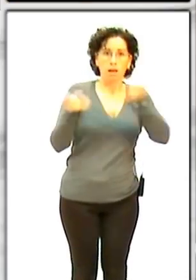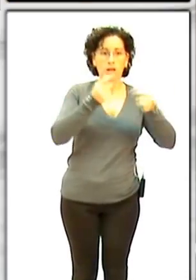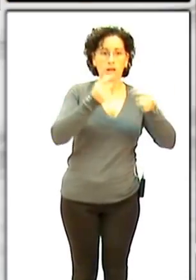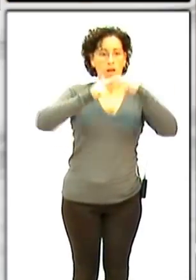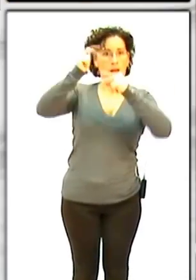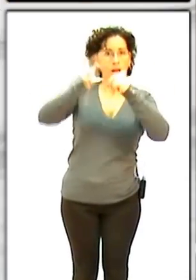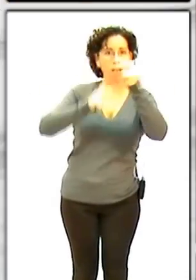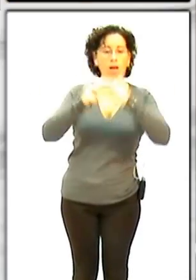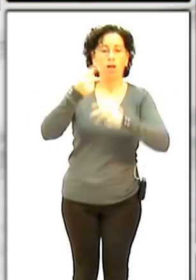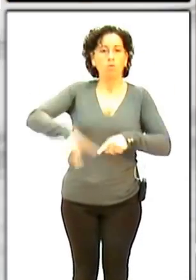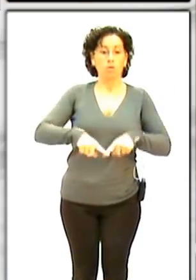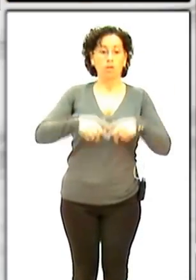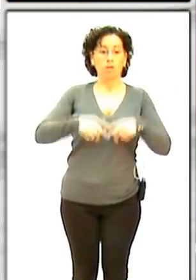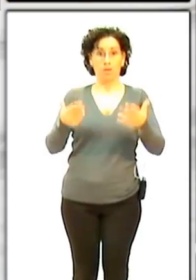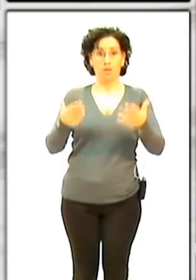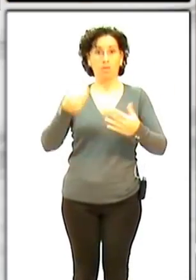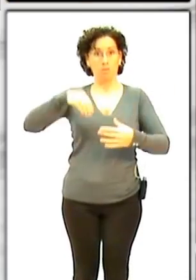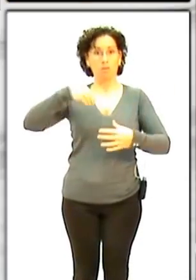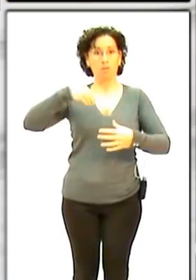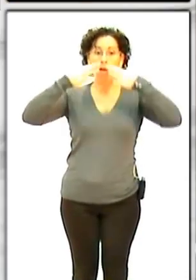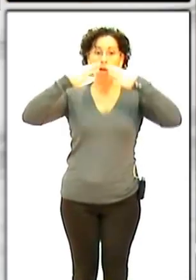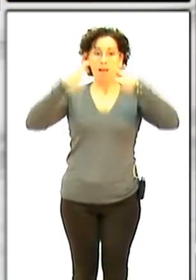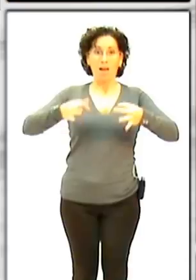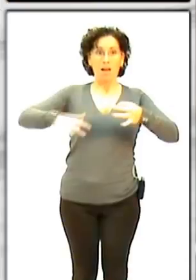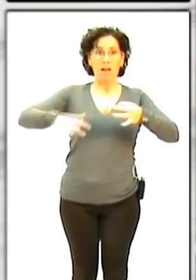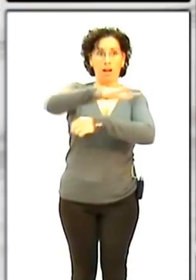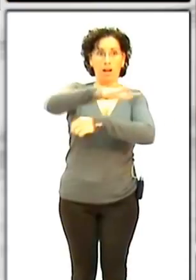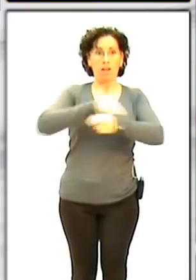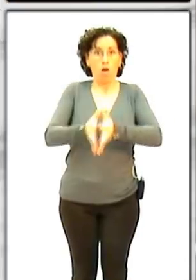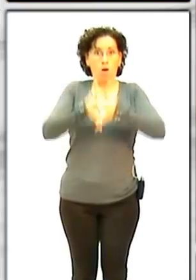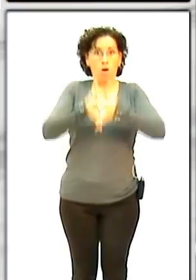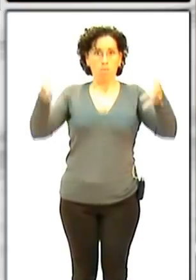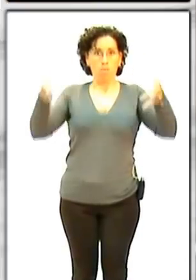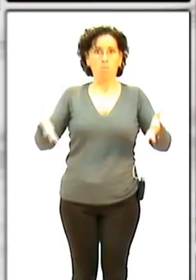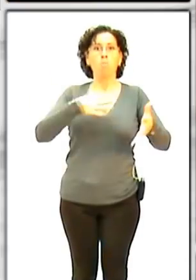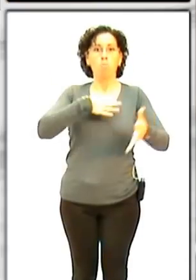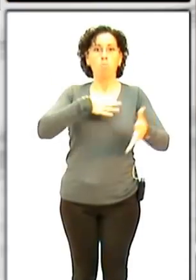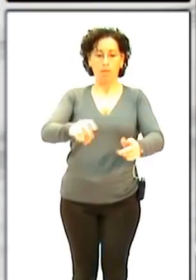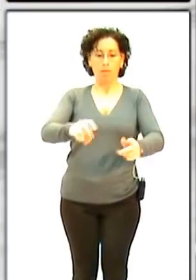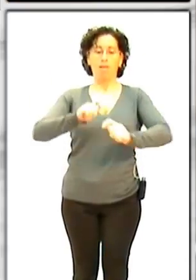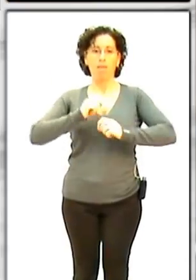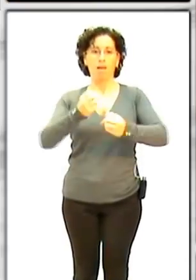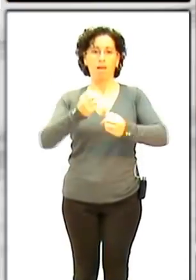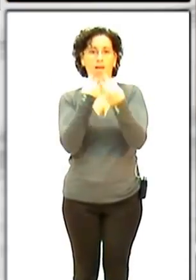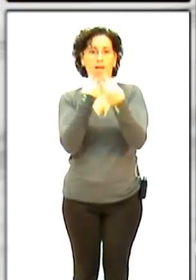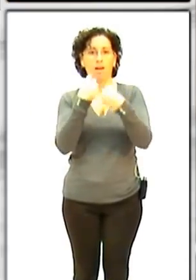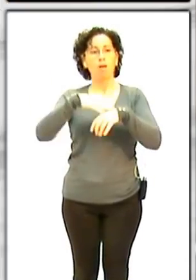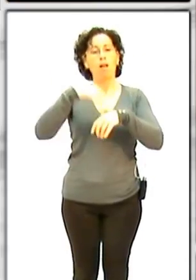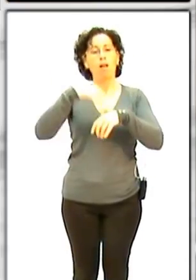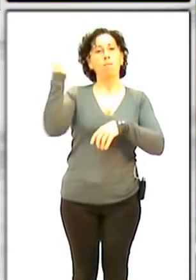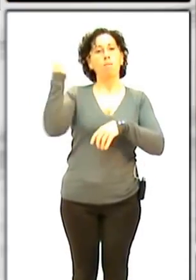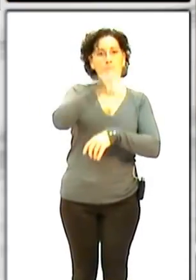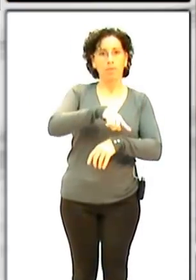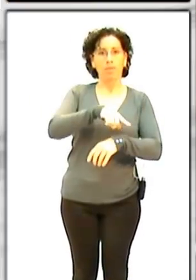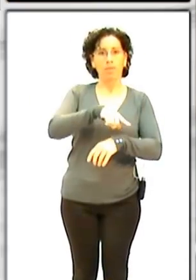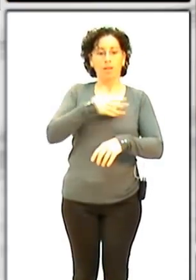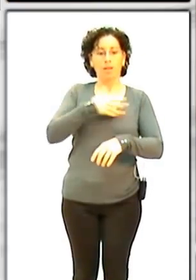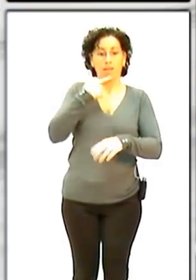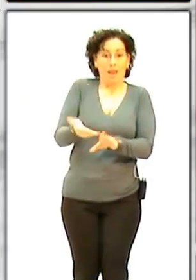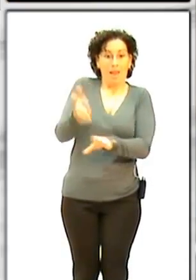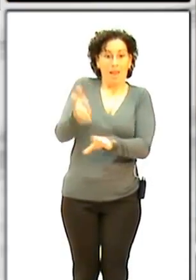aumentada te llevaría a poder conocer, a poder armar antes de comprarlo, poder